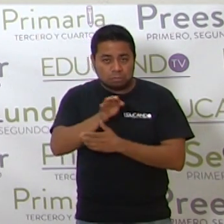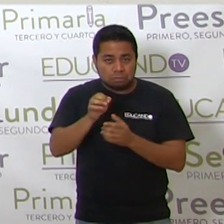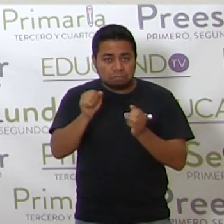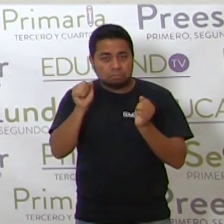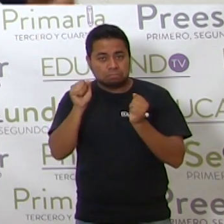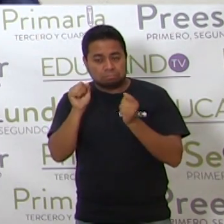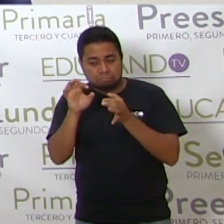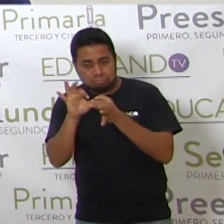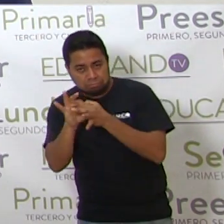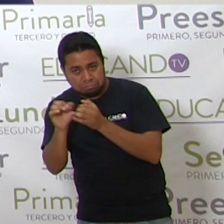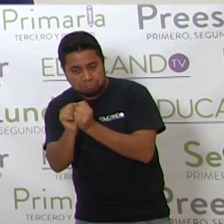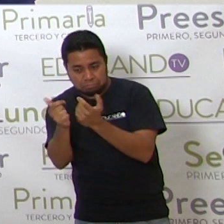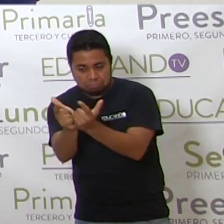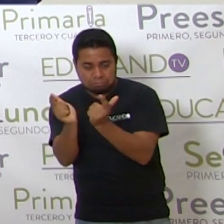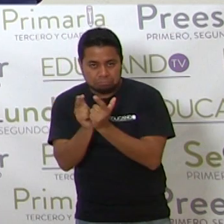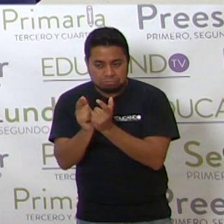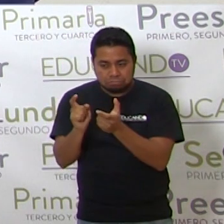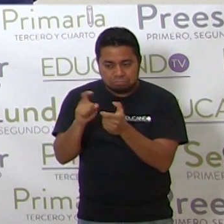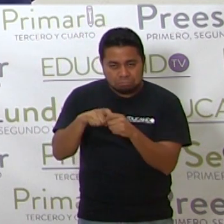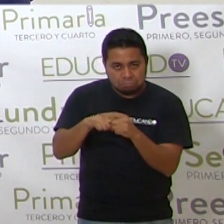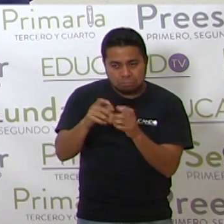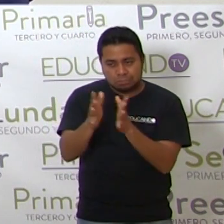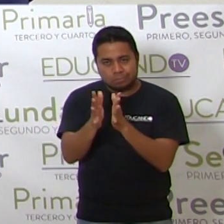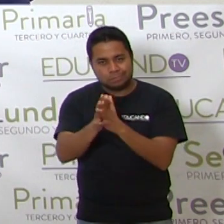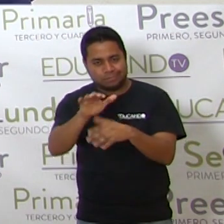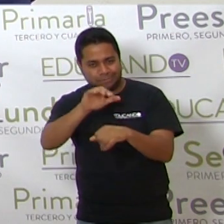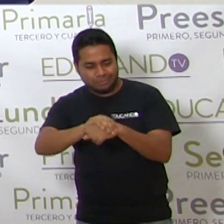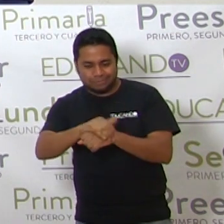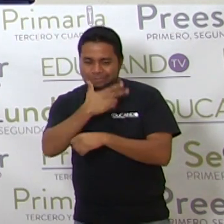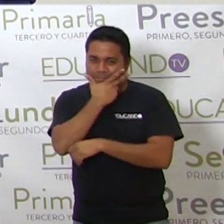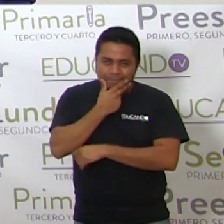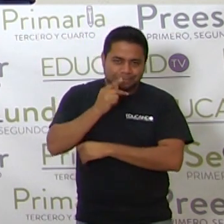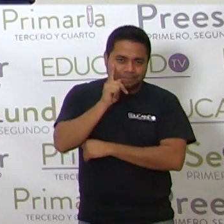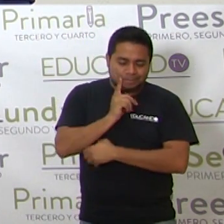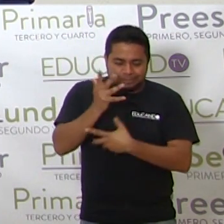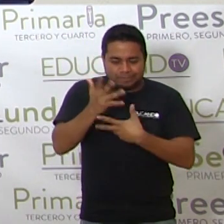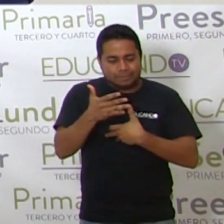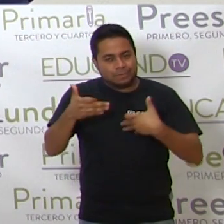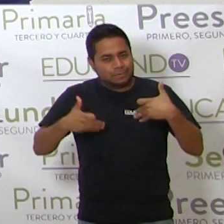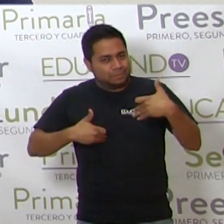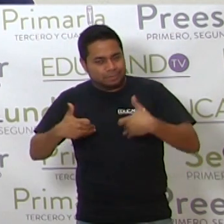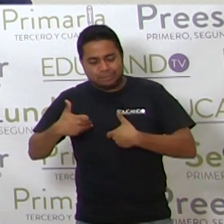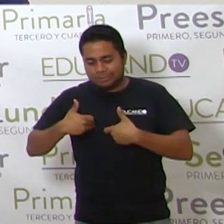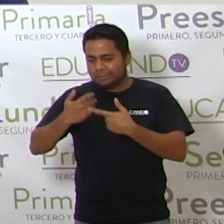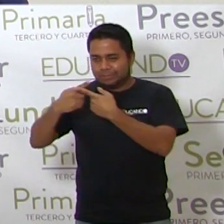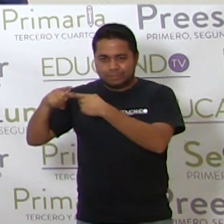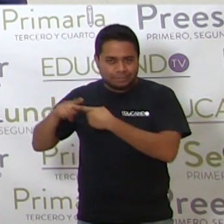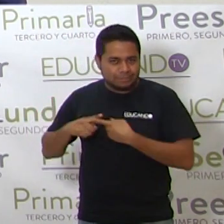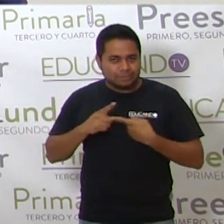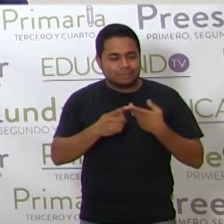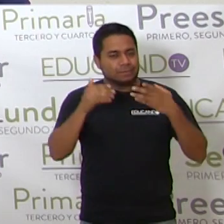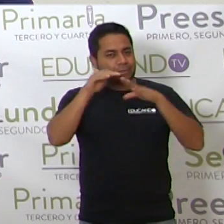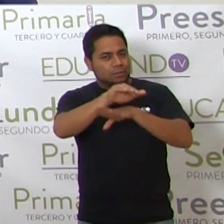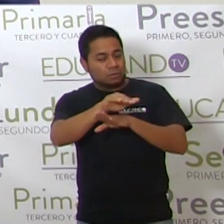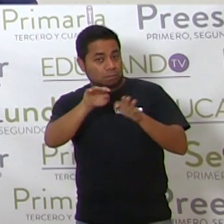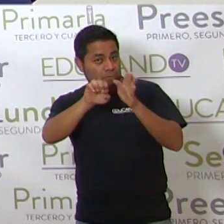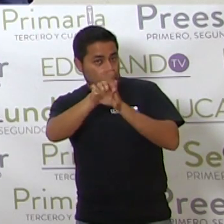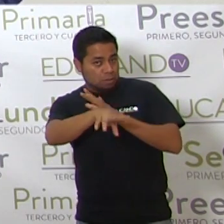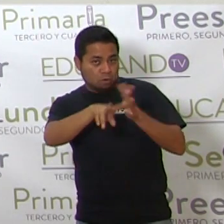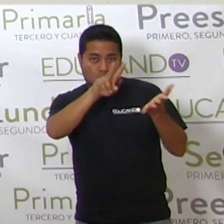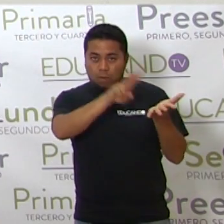forma colectiva y participar con tus amigos y amigas realizando obras de teatro sobre valores